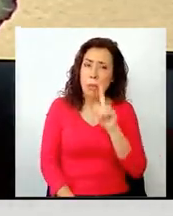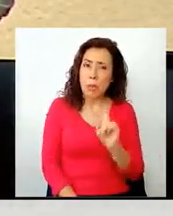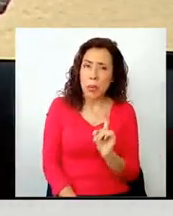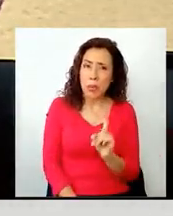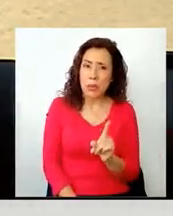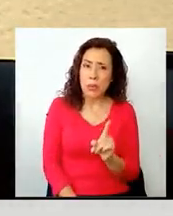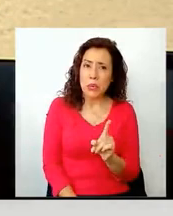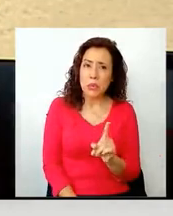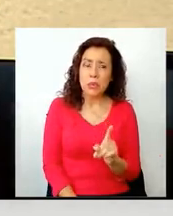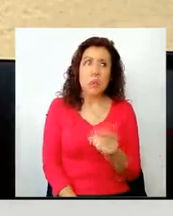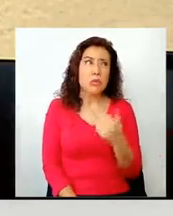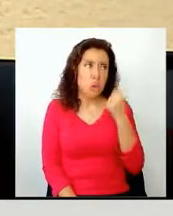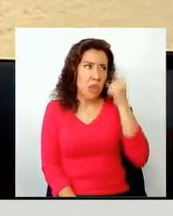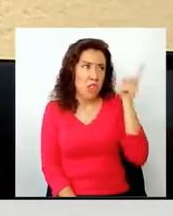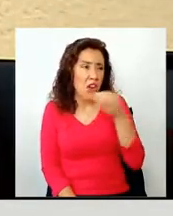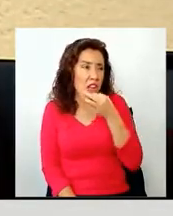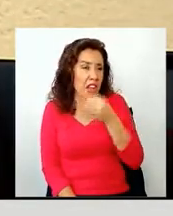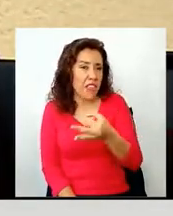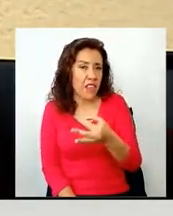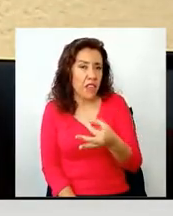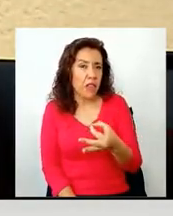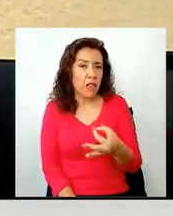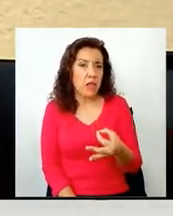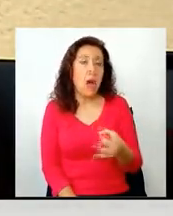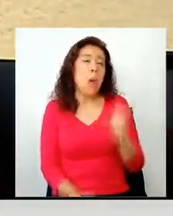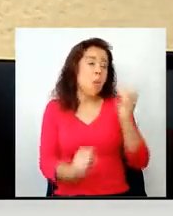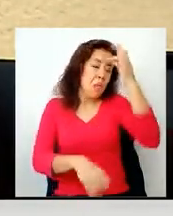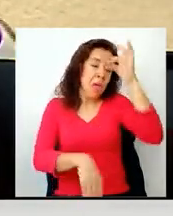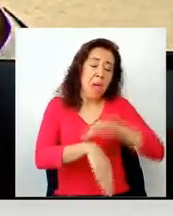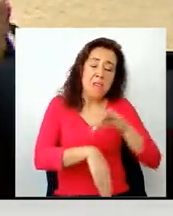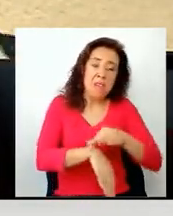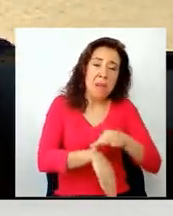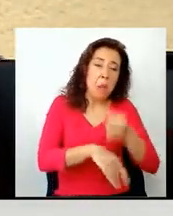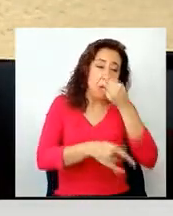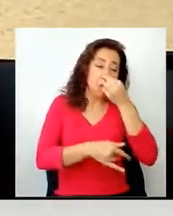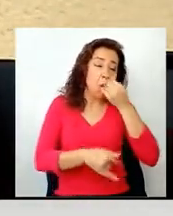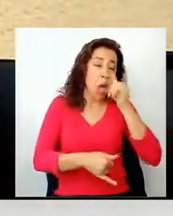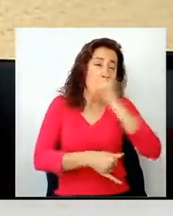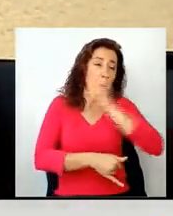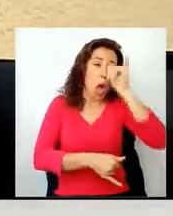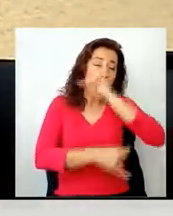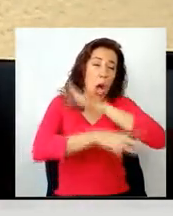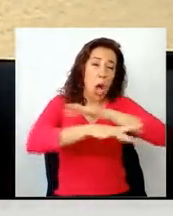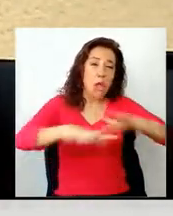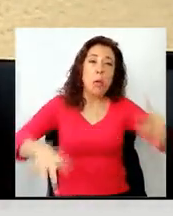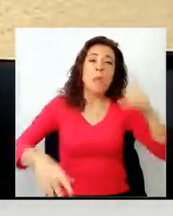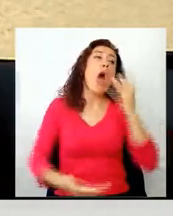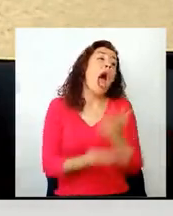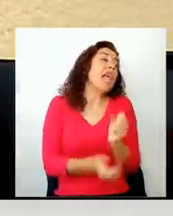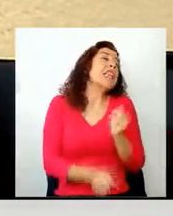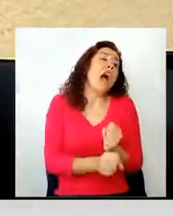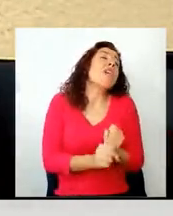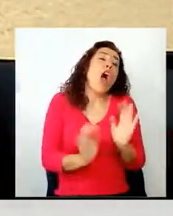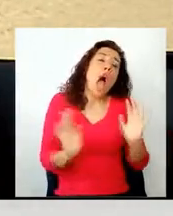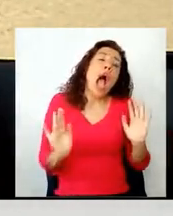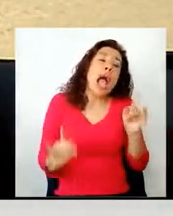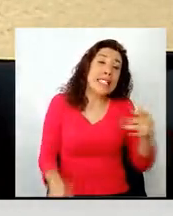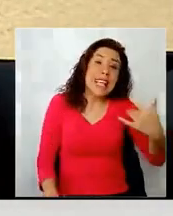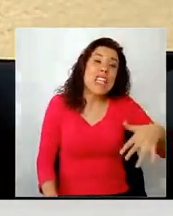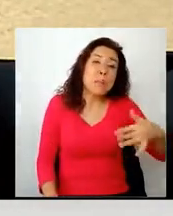quise entender o sea se pueden enfermar se puede contaminar pero hay trabajo entonces solo que prevalece